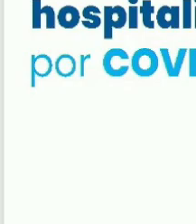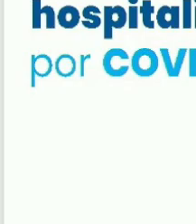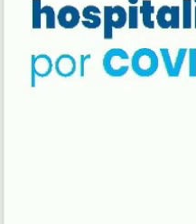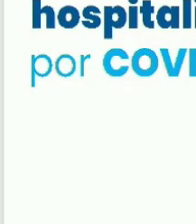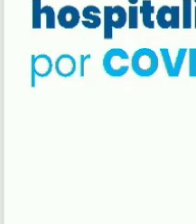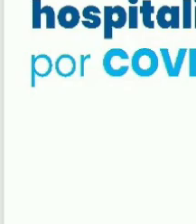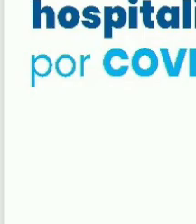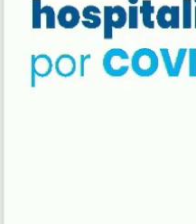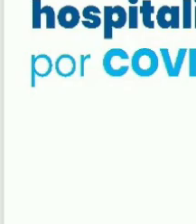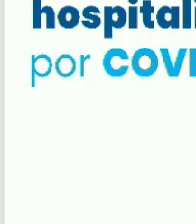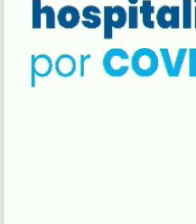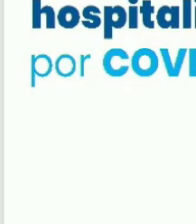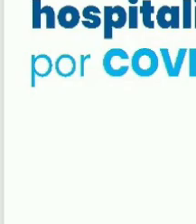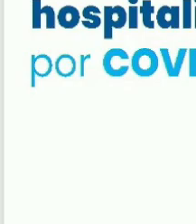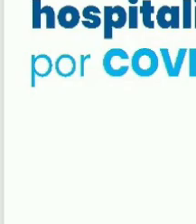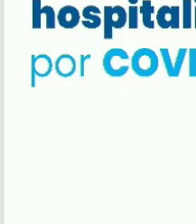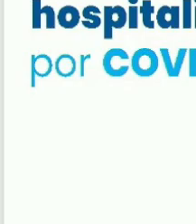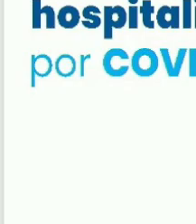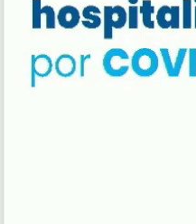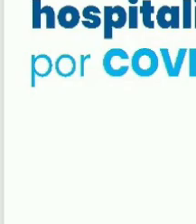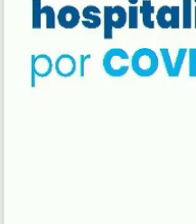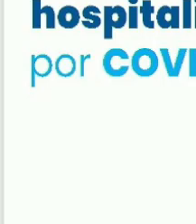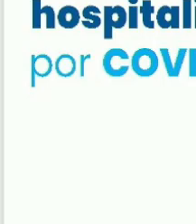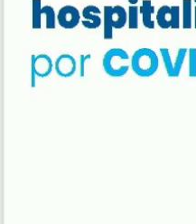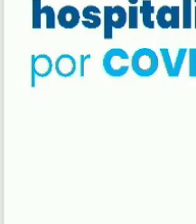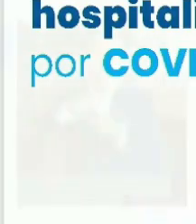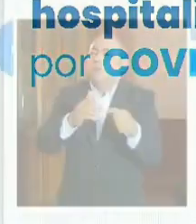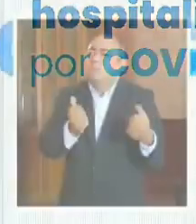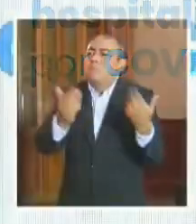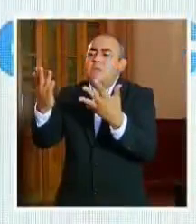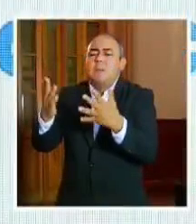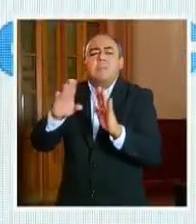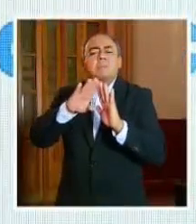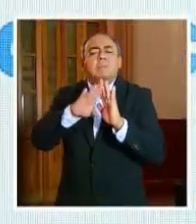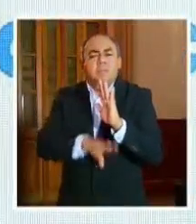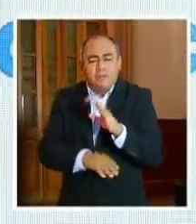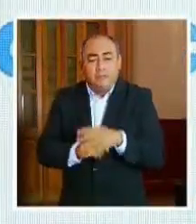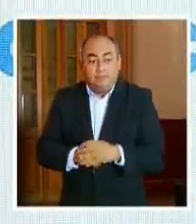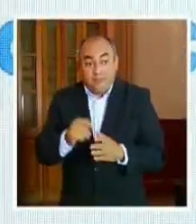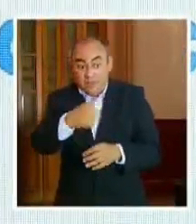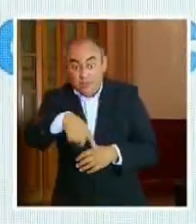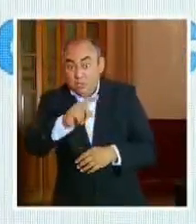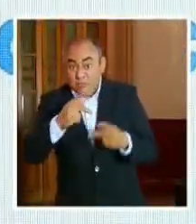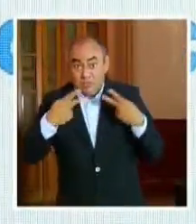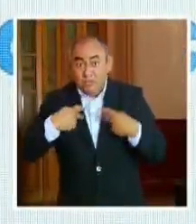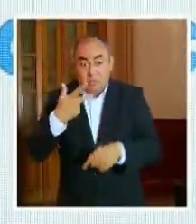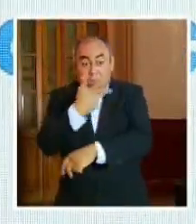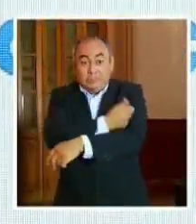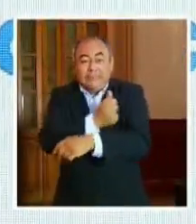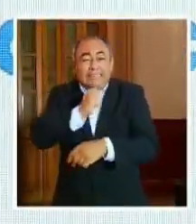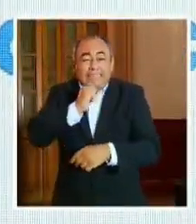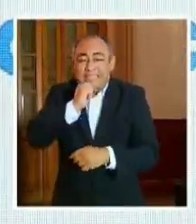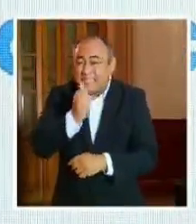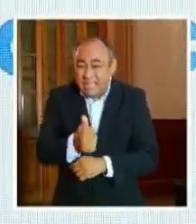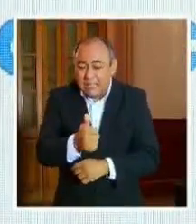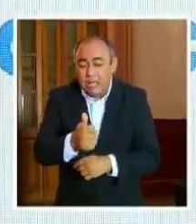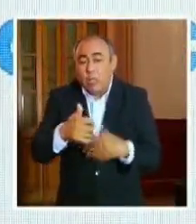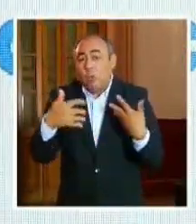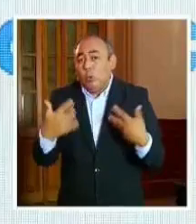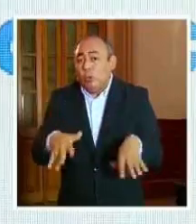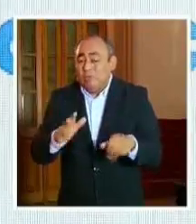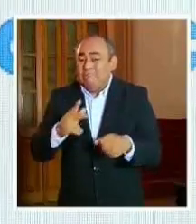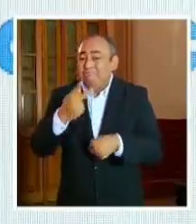riesgo de hospitalizarnos, es decir, las personas no vacunadas que no han recibido ni una sola dosis tienen